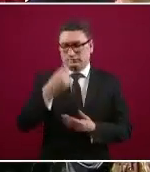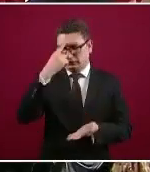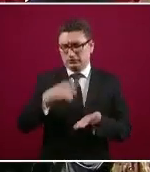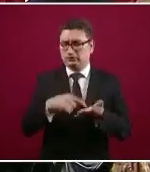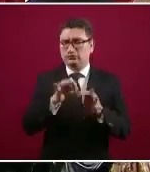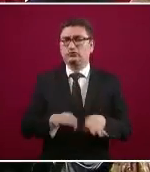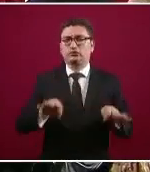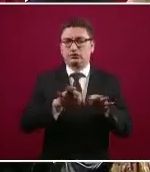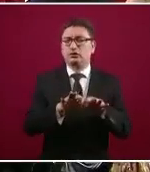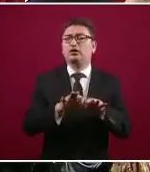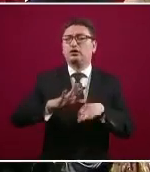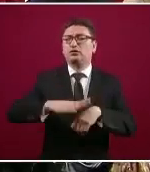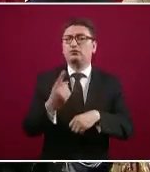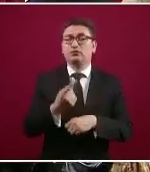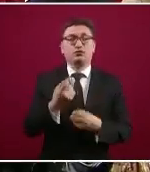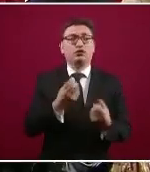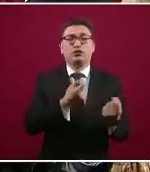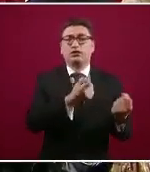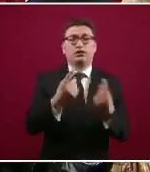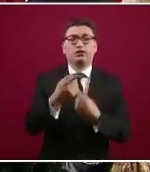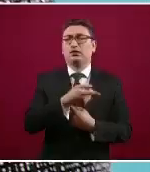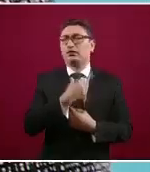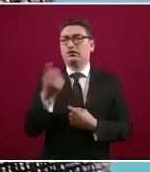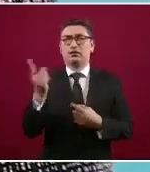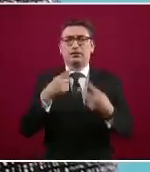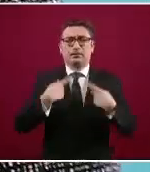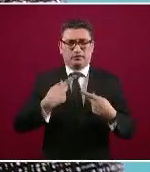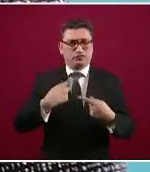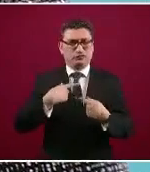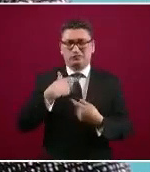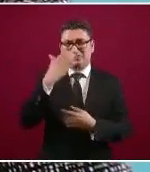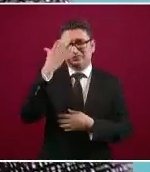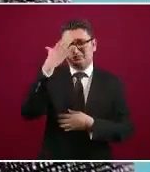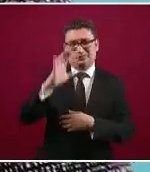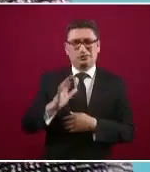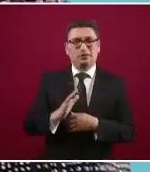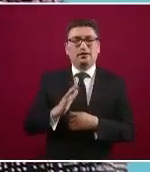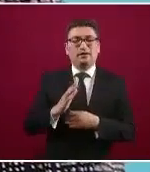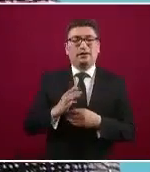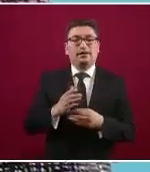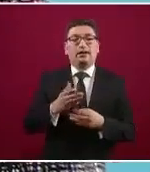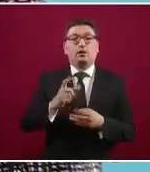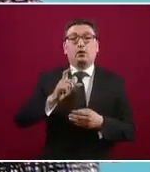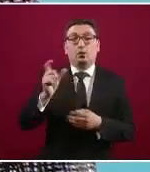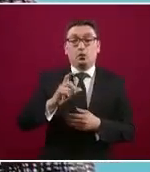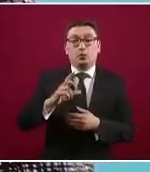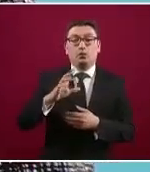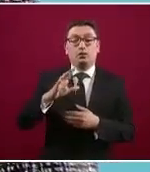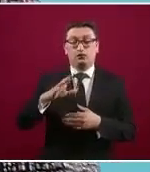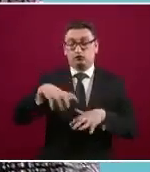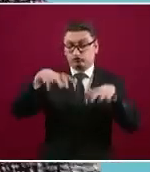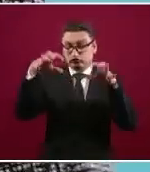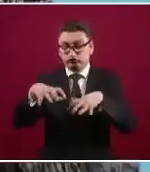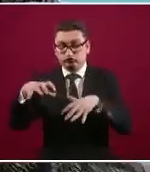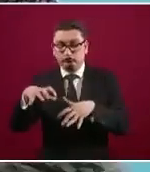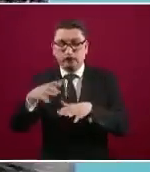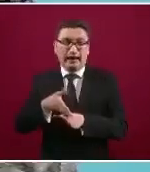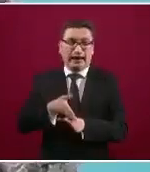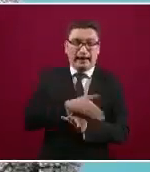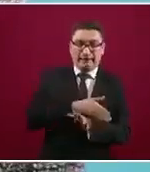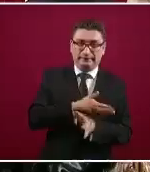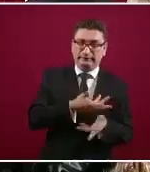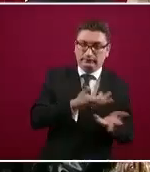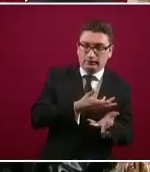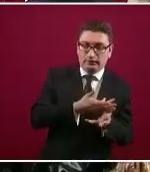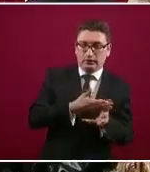veces la gente desconoce que se tiene que trabajar antes, durante y después de los eventos y